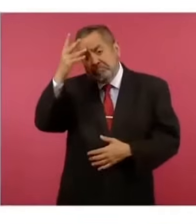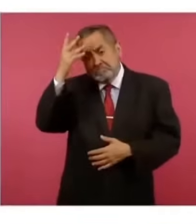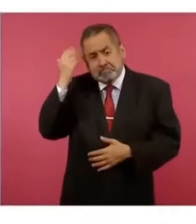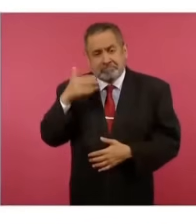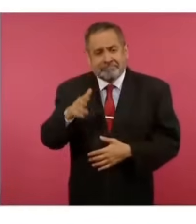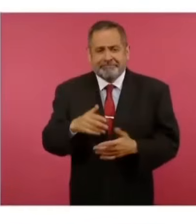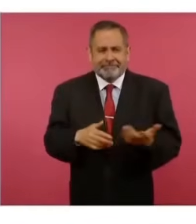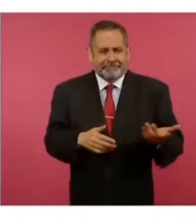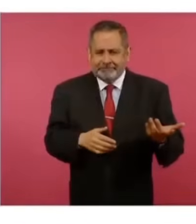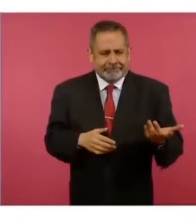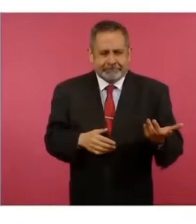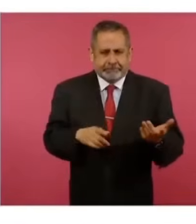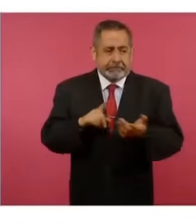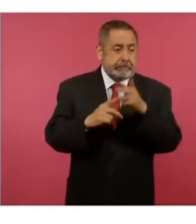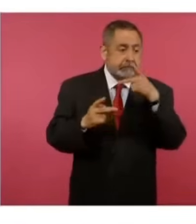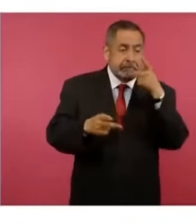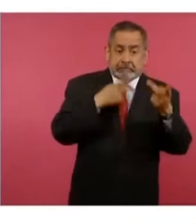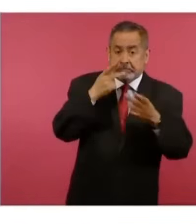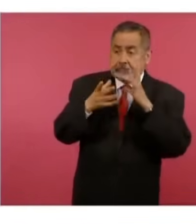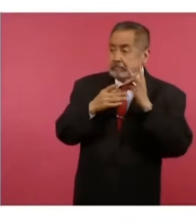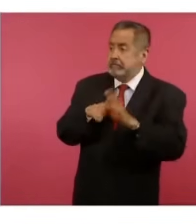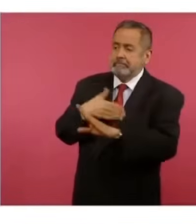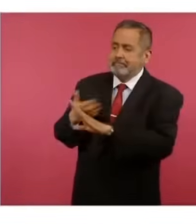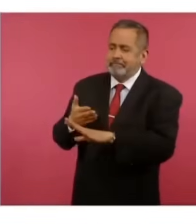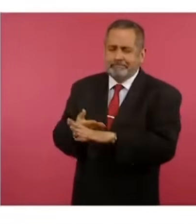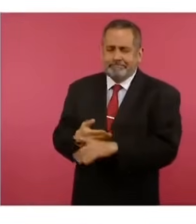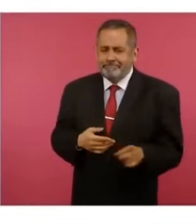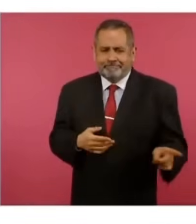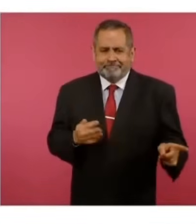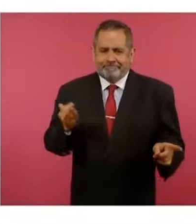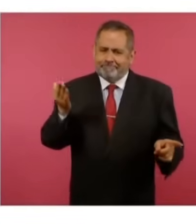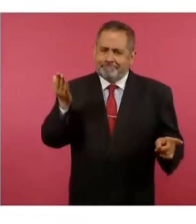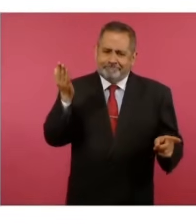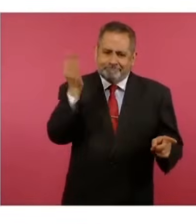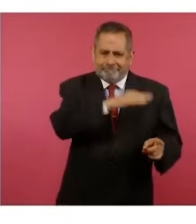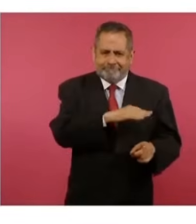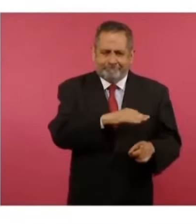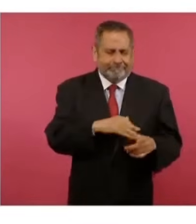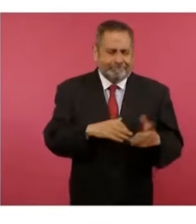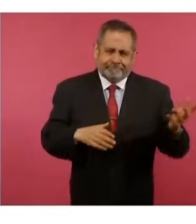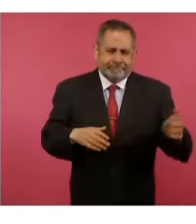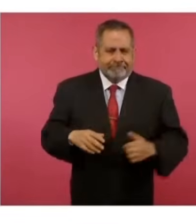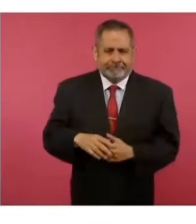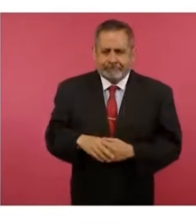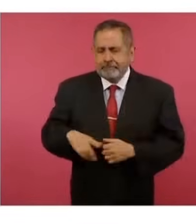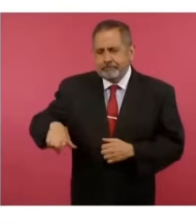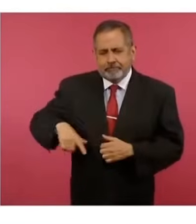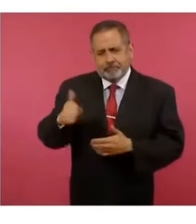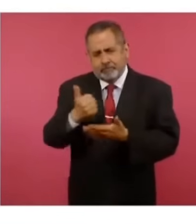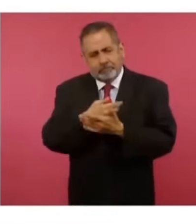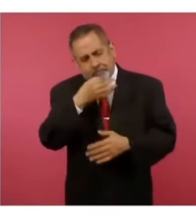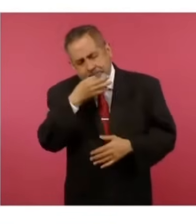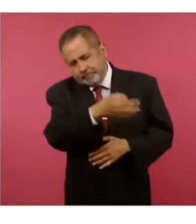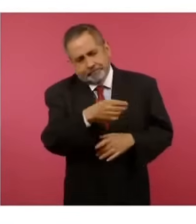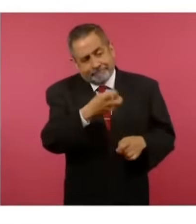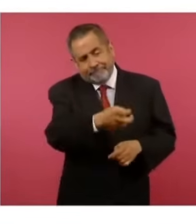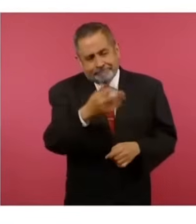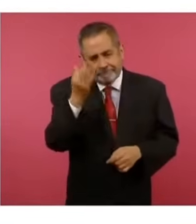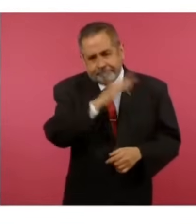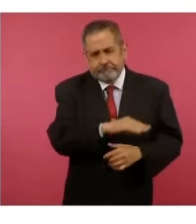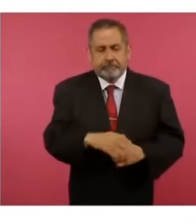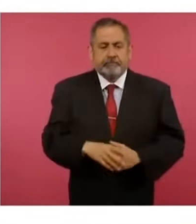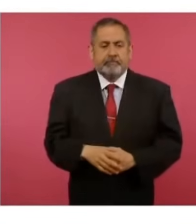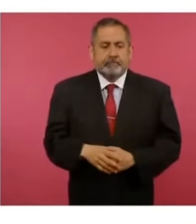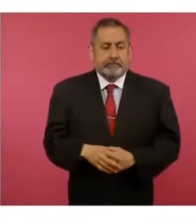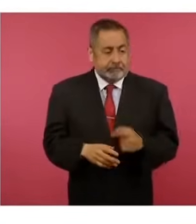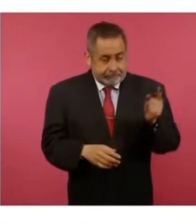sobre todo de la oposición, y este es el reporte del gobierno de la Ciudad de México. Este sitio